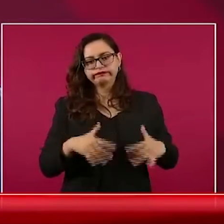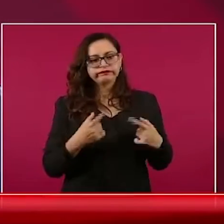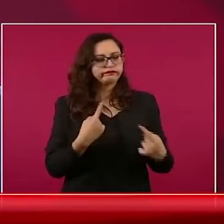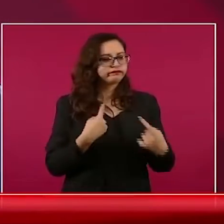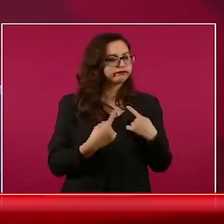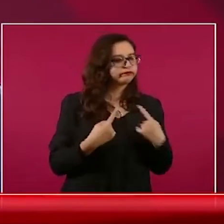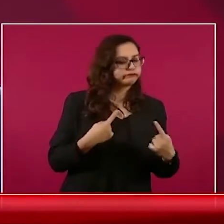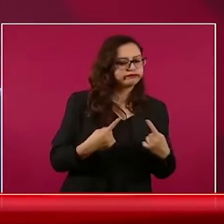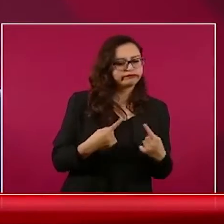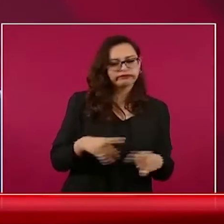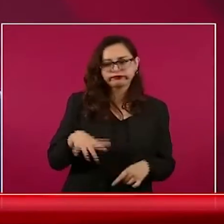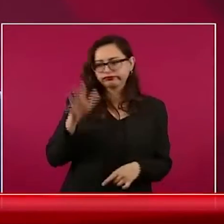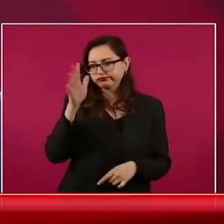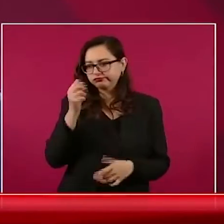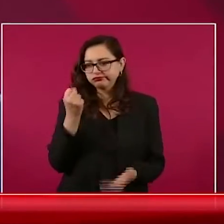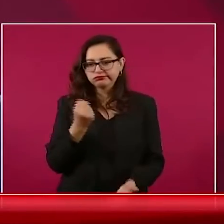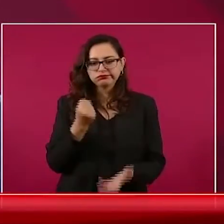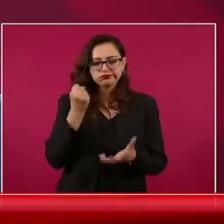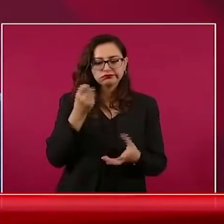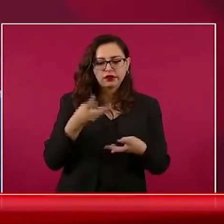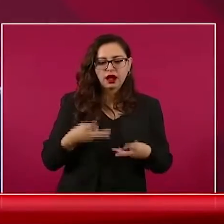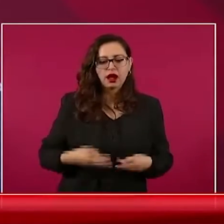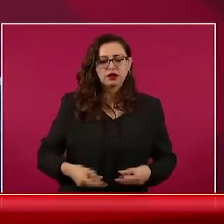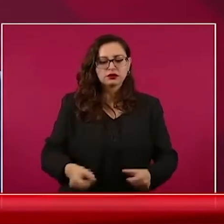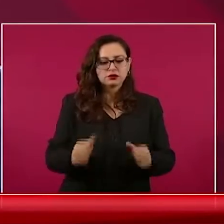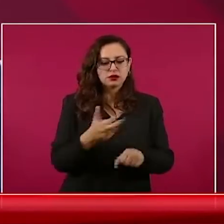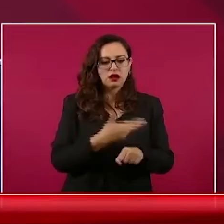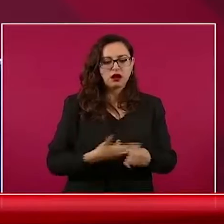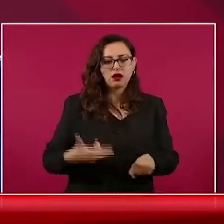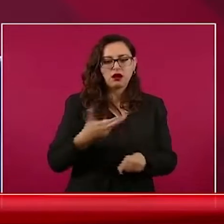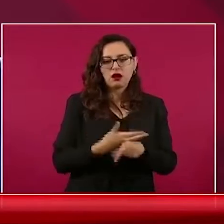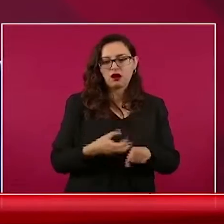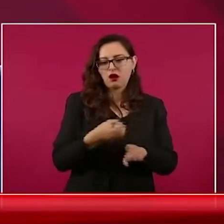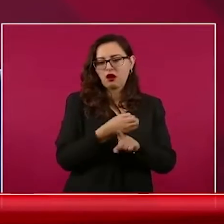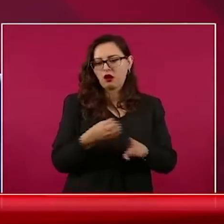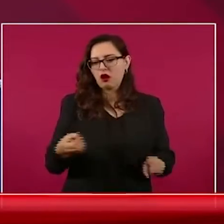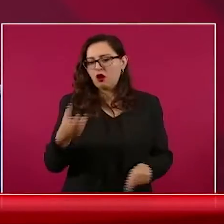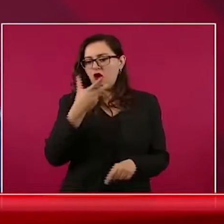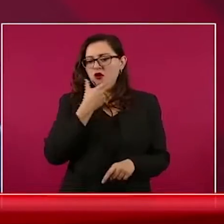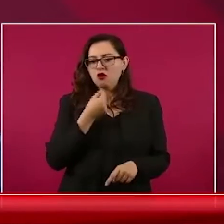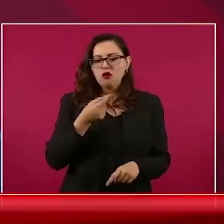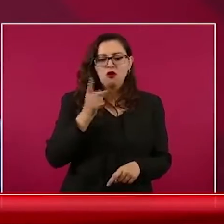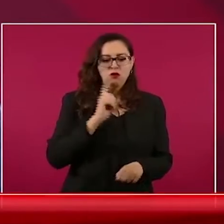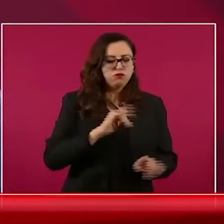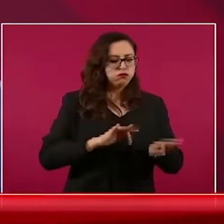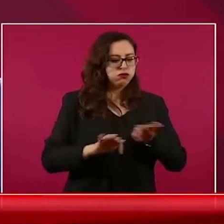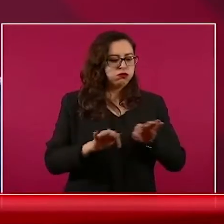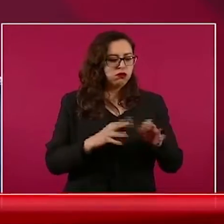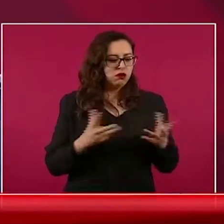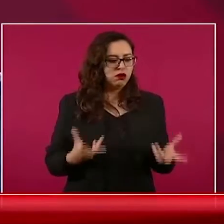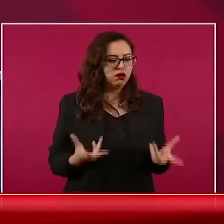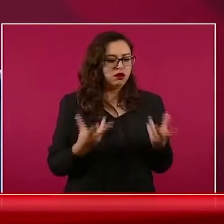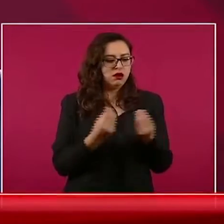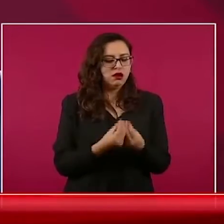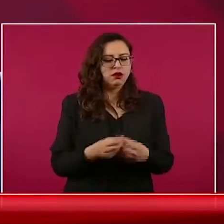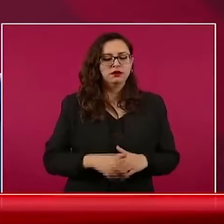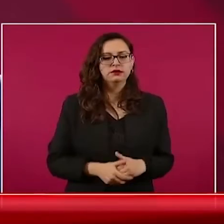Se organizan, trabajan hombres y mujeres. Las mujeres